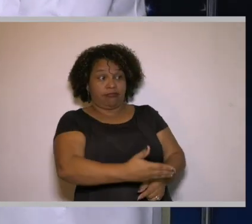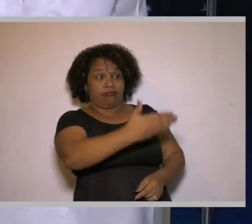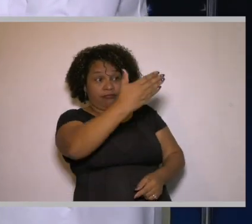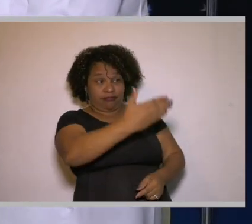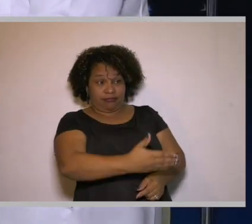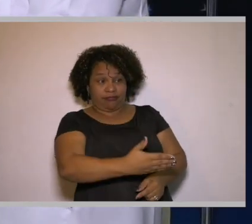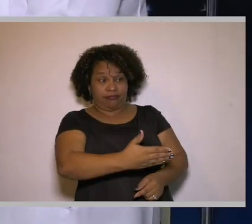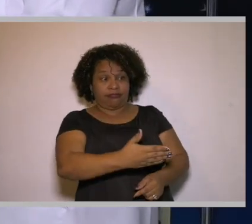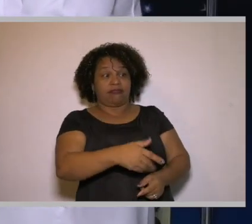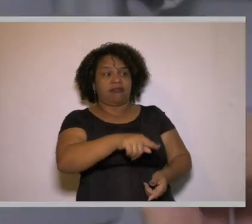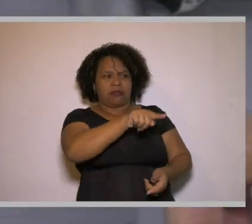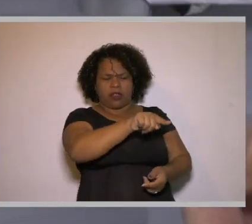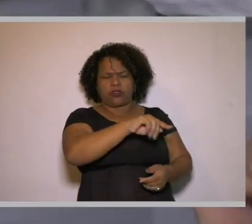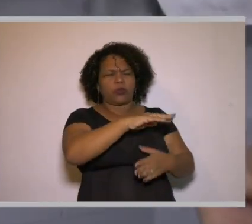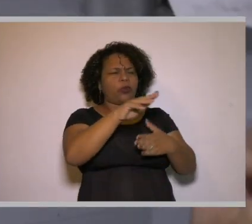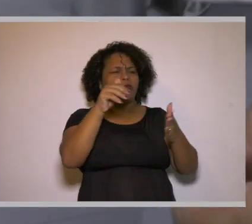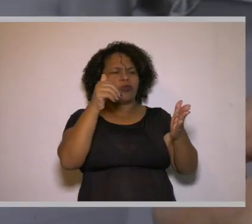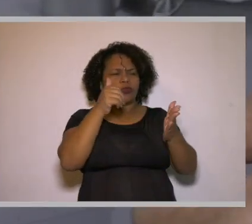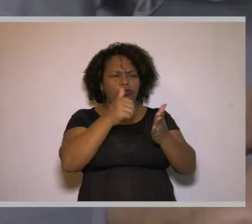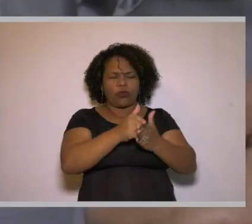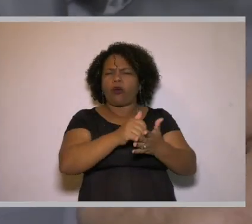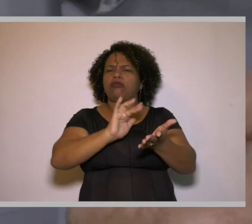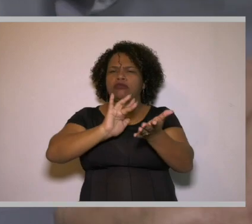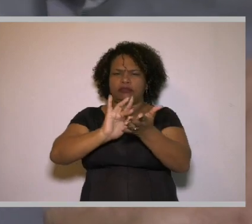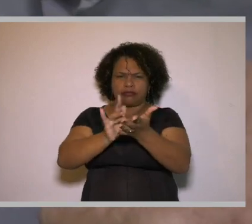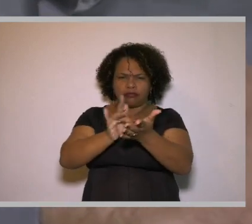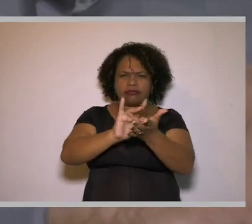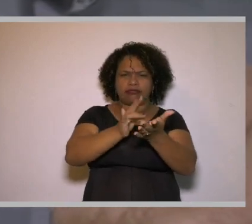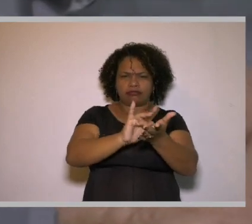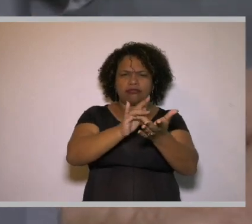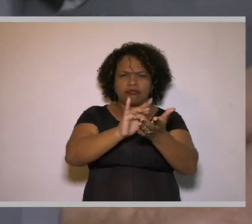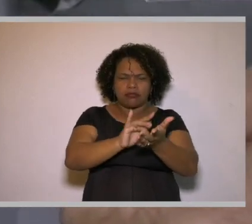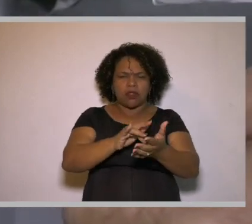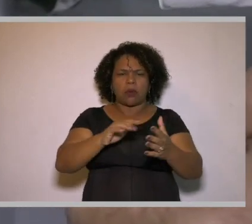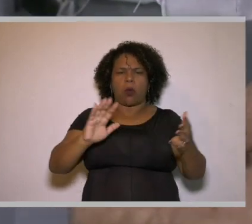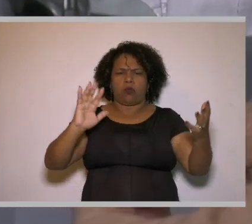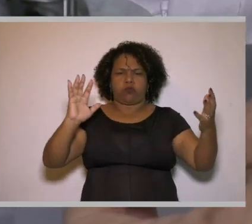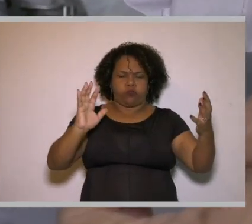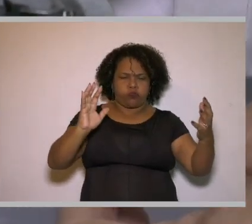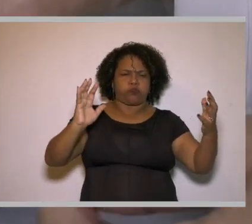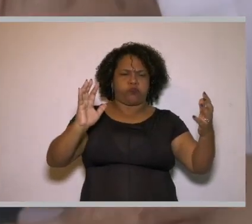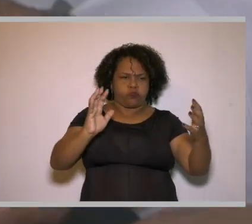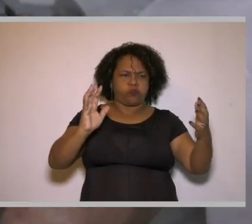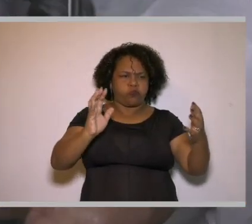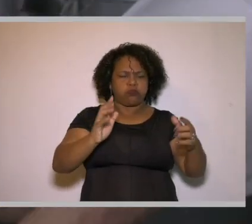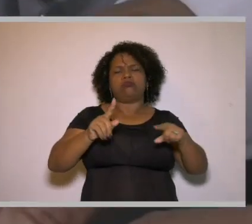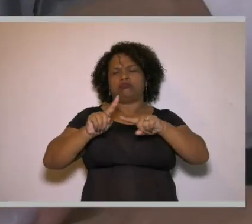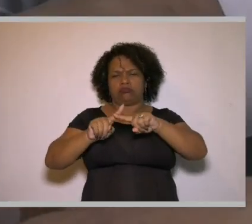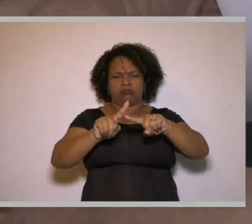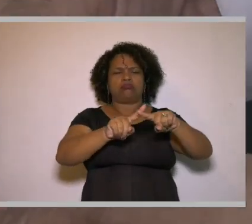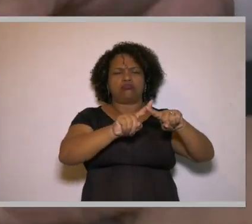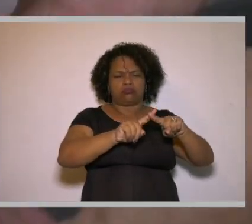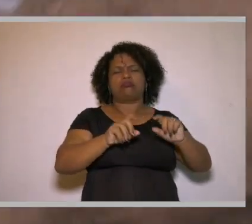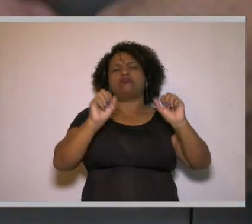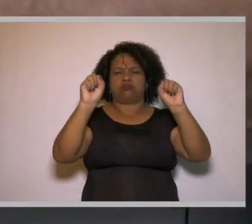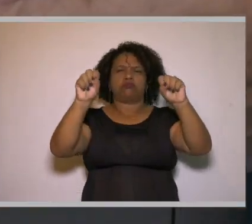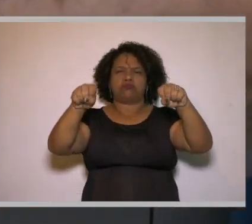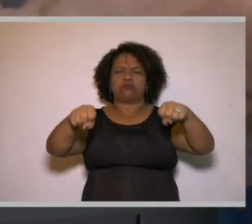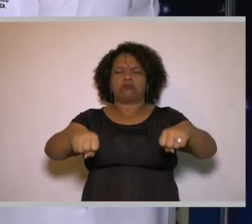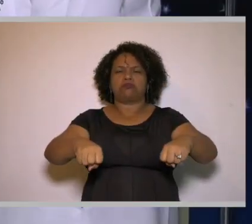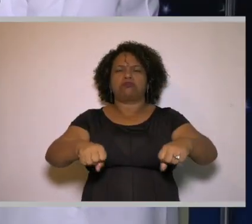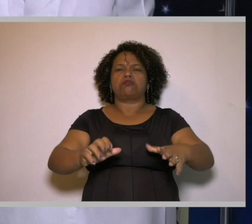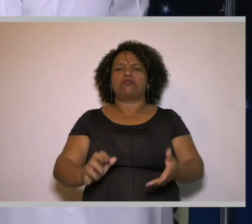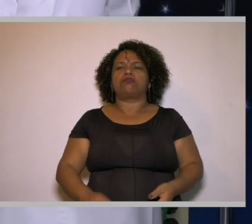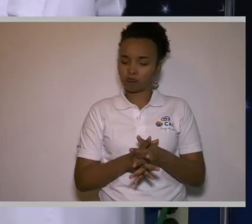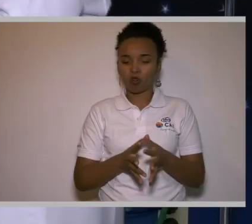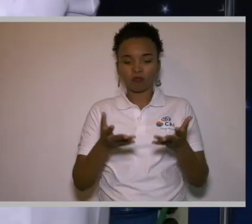todos nuestros equipos, como son las cánulas de Mayo, los medicamentos de administración para la inducción. Doctora,